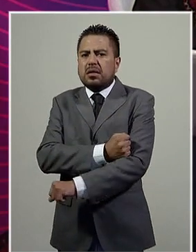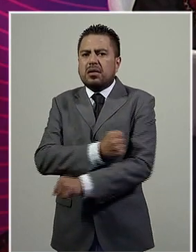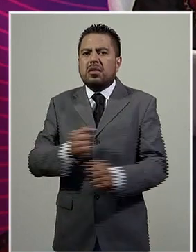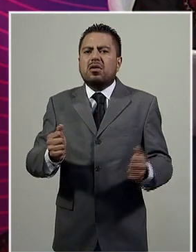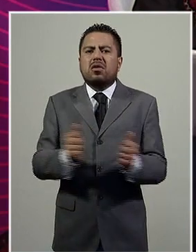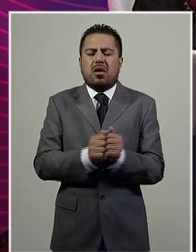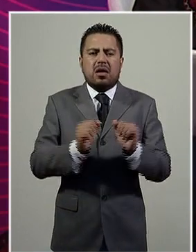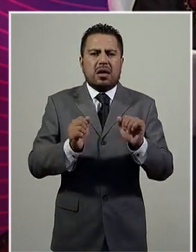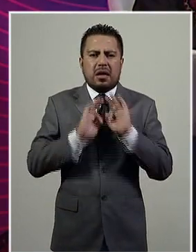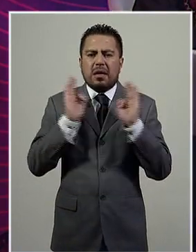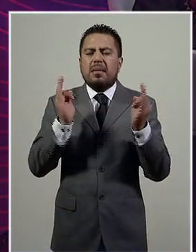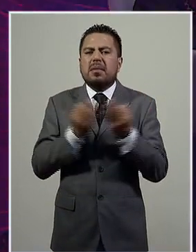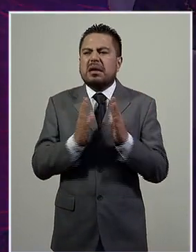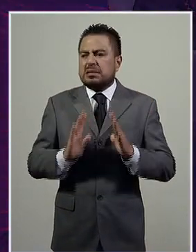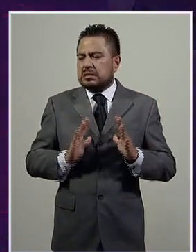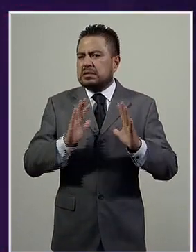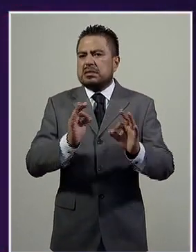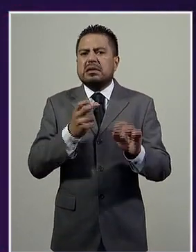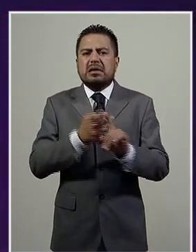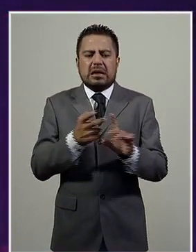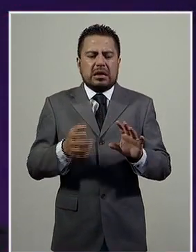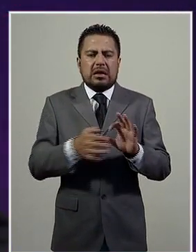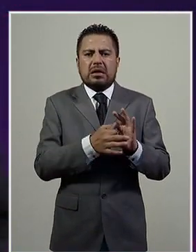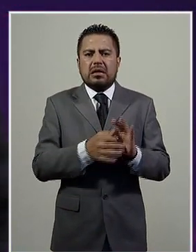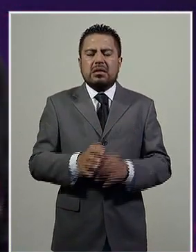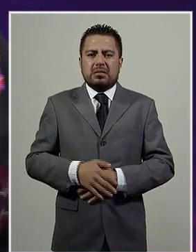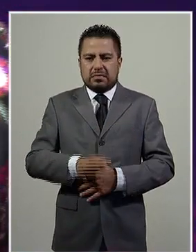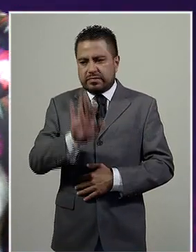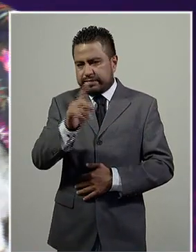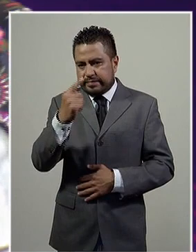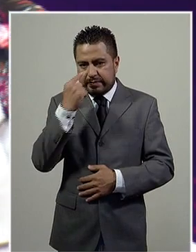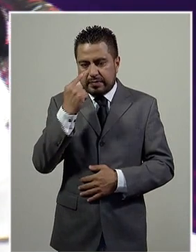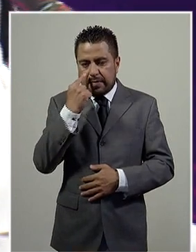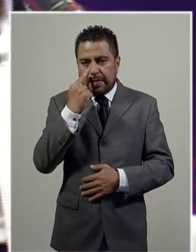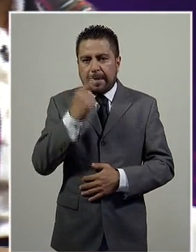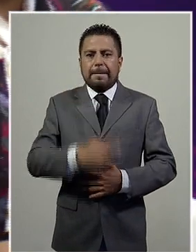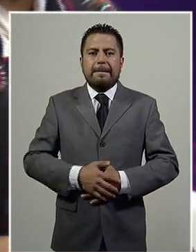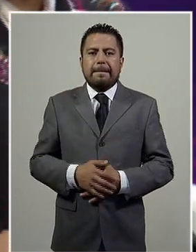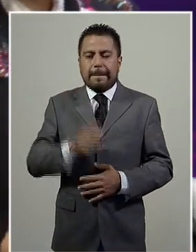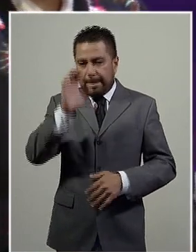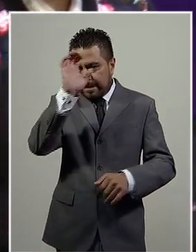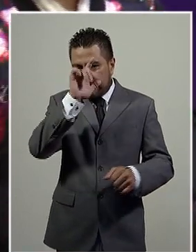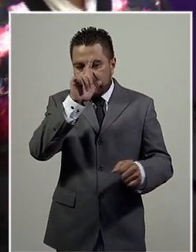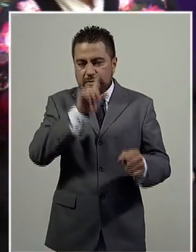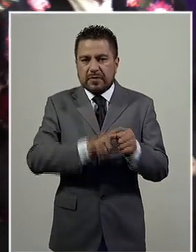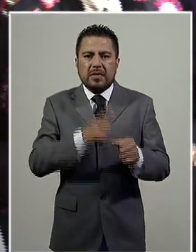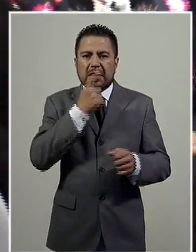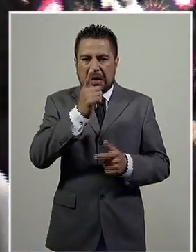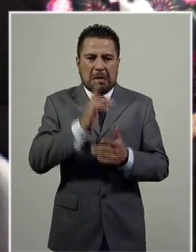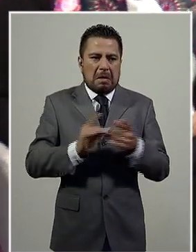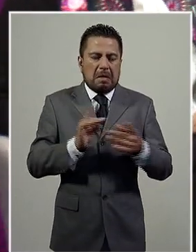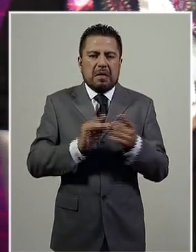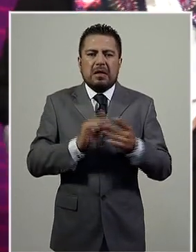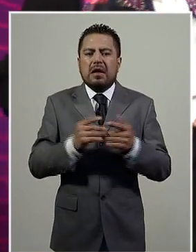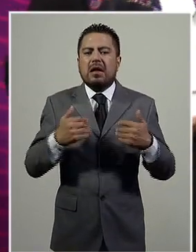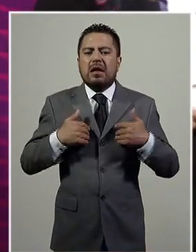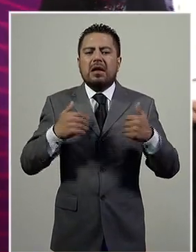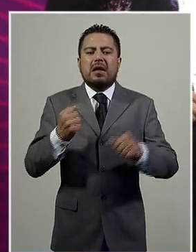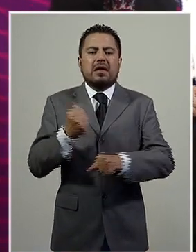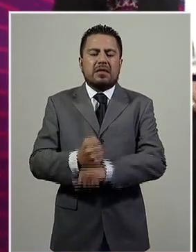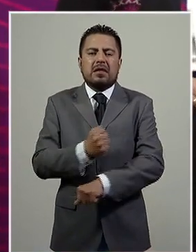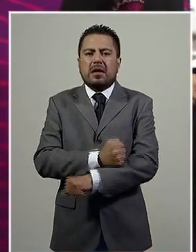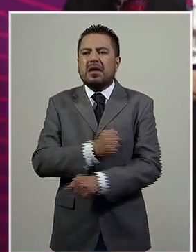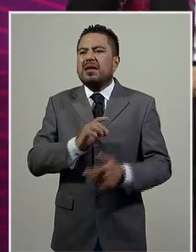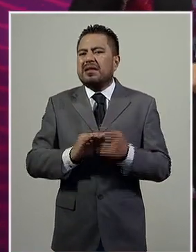la delincuencia? ¿De dónde viene esa asociación? Pues mira, meramente culturalmente hablando, entendemos que el tatuaje,